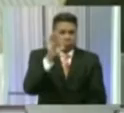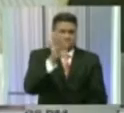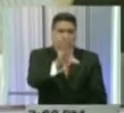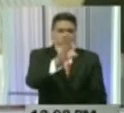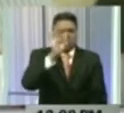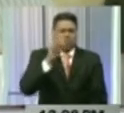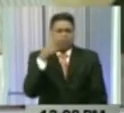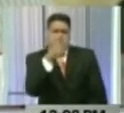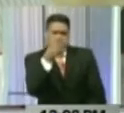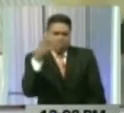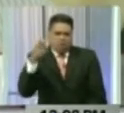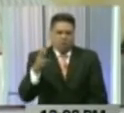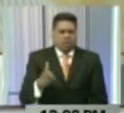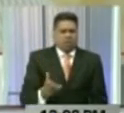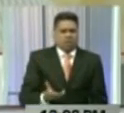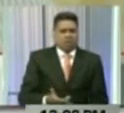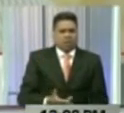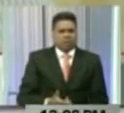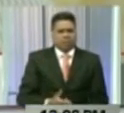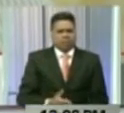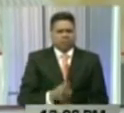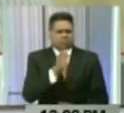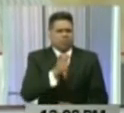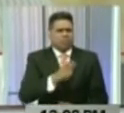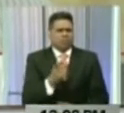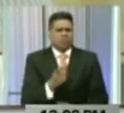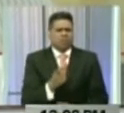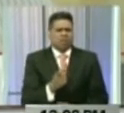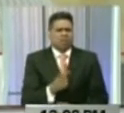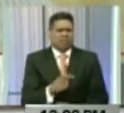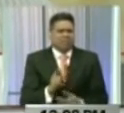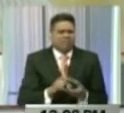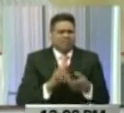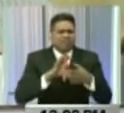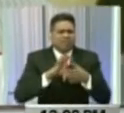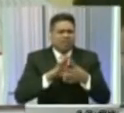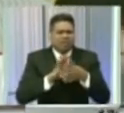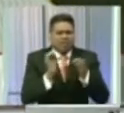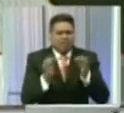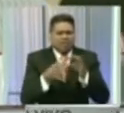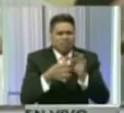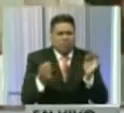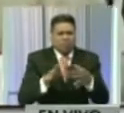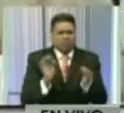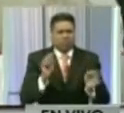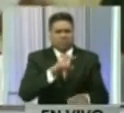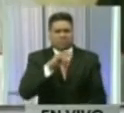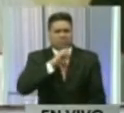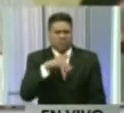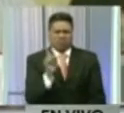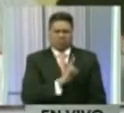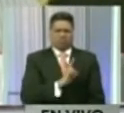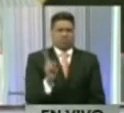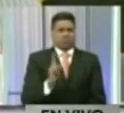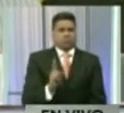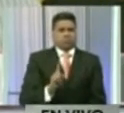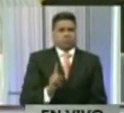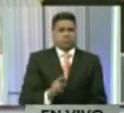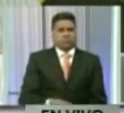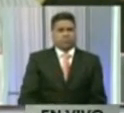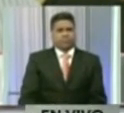Nadie se come los cuentos, pues. Aquí hay una inseguridad inducida, además de la real,